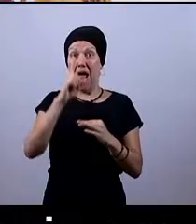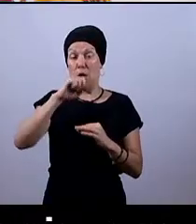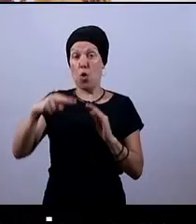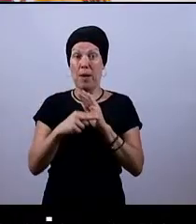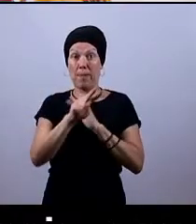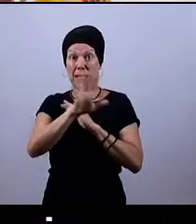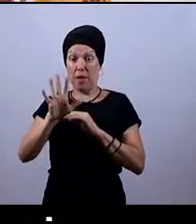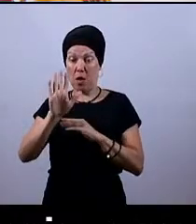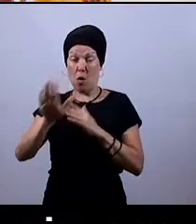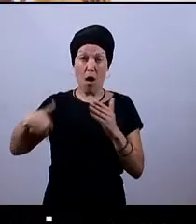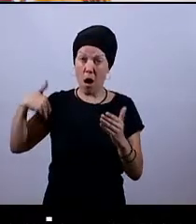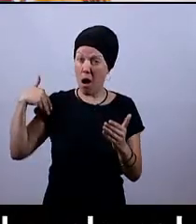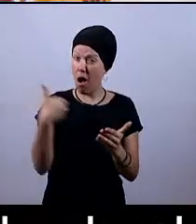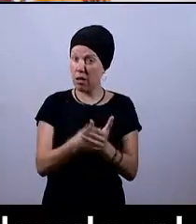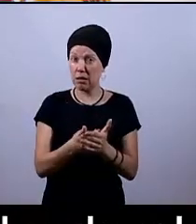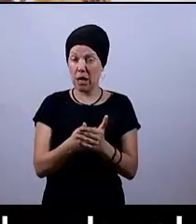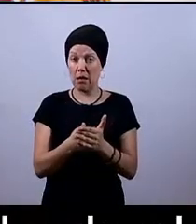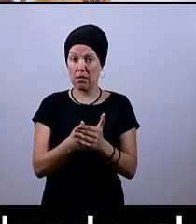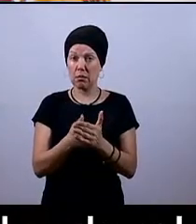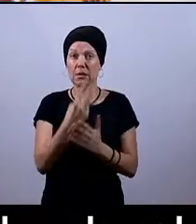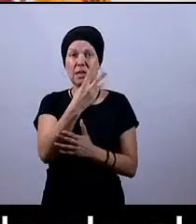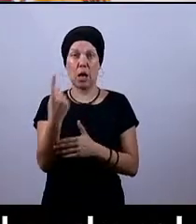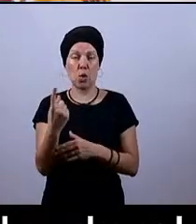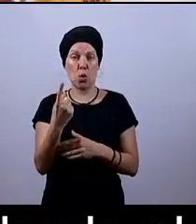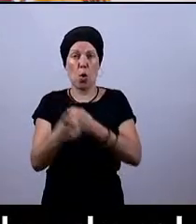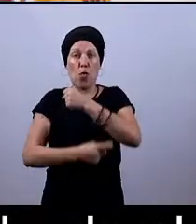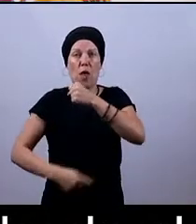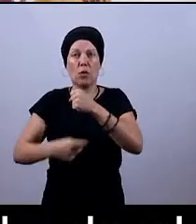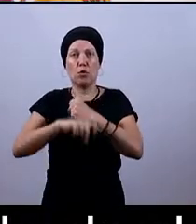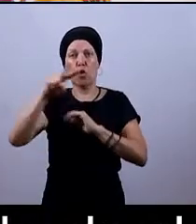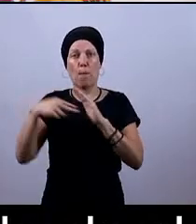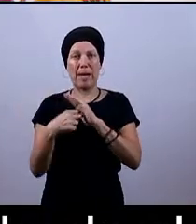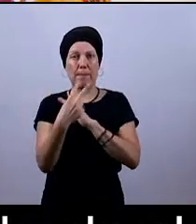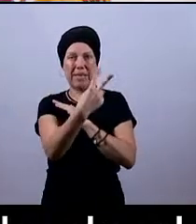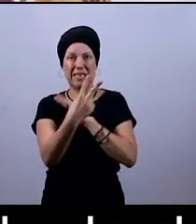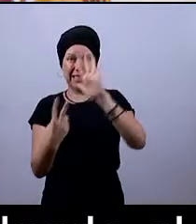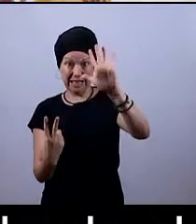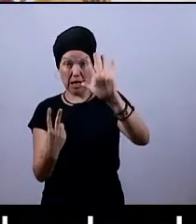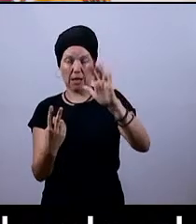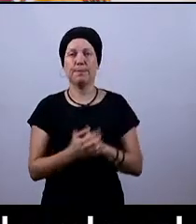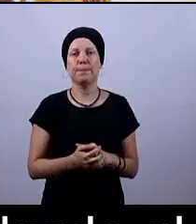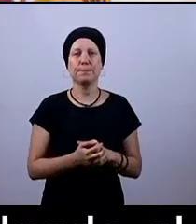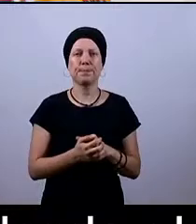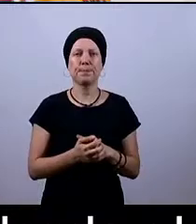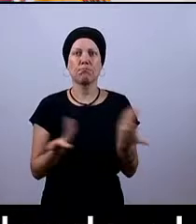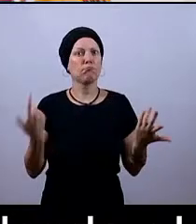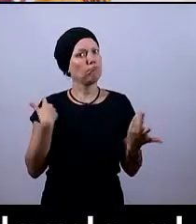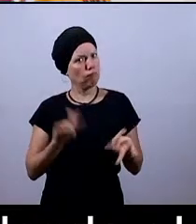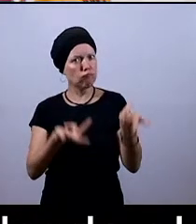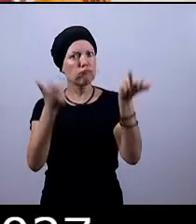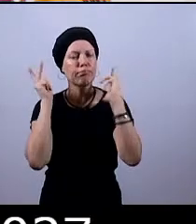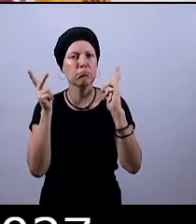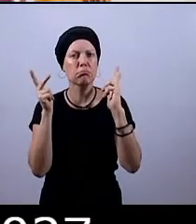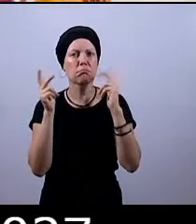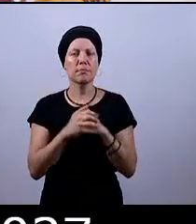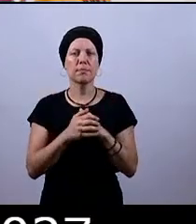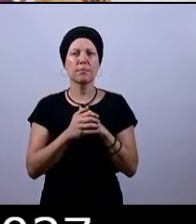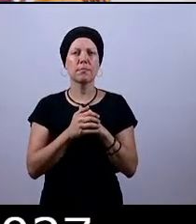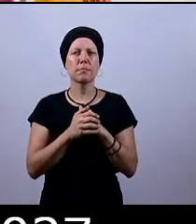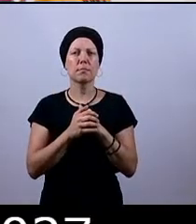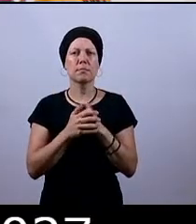2025 hasta el 31 de agosto del año 2027. Esta autorización